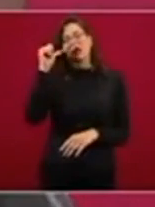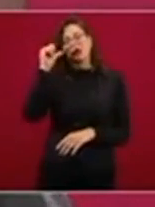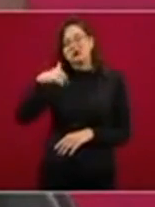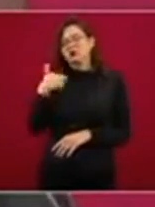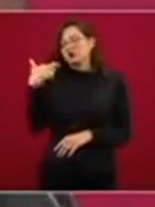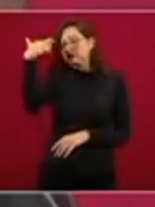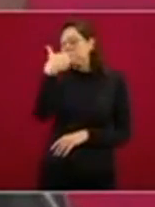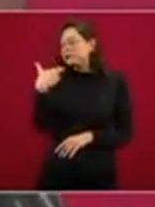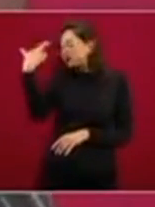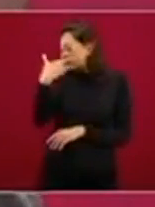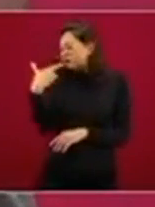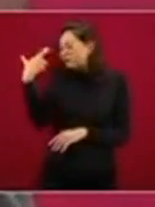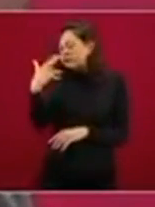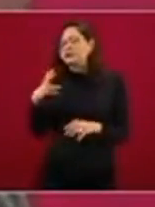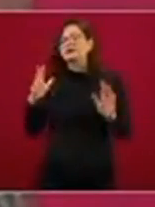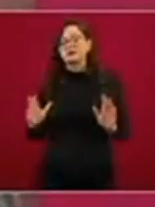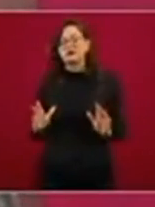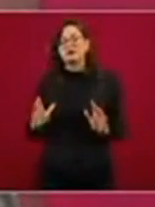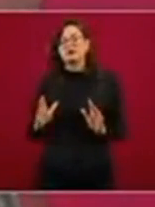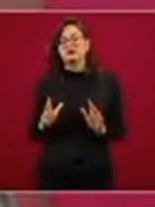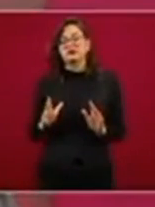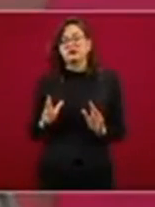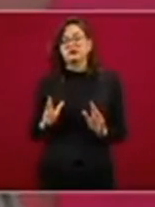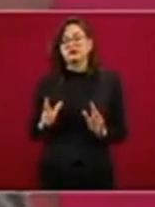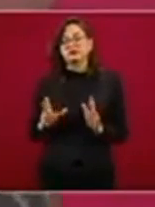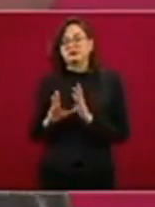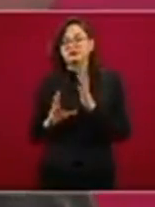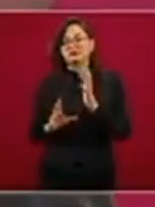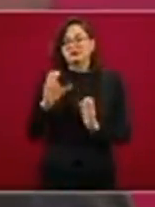revisando la